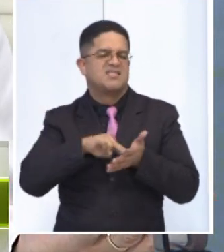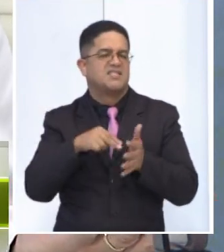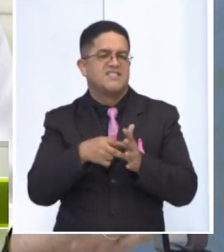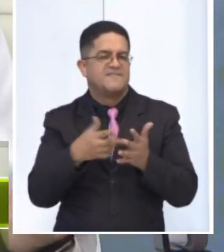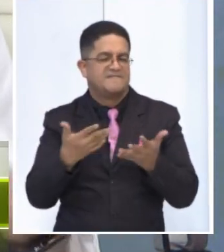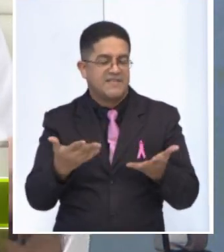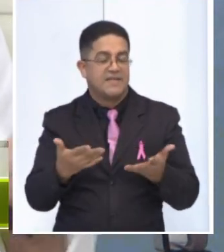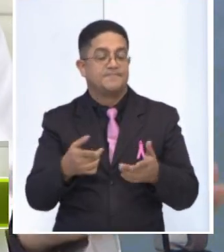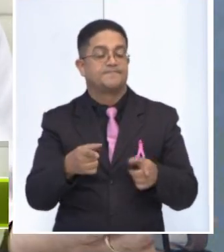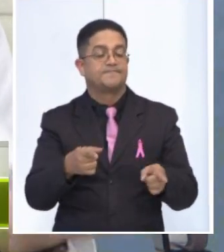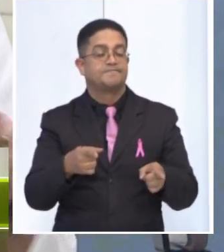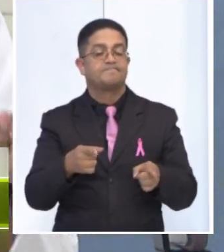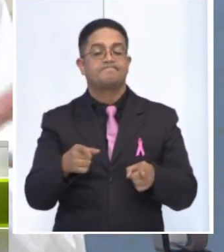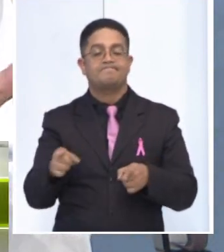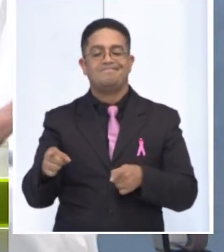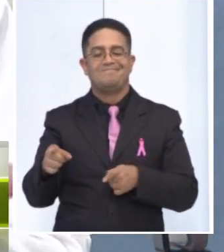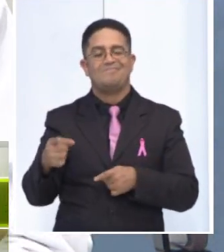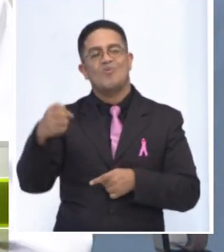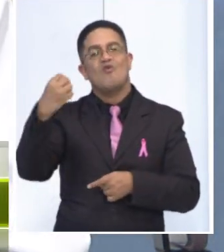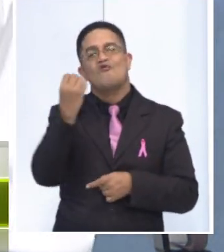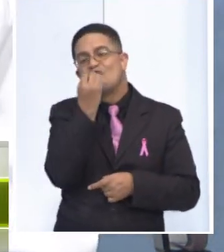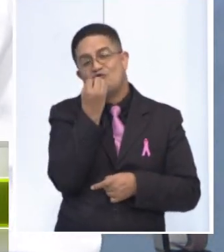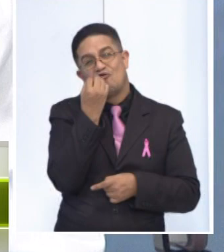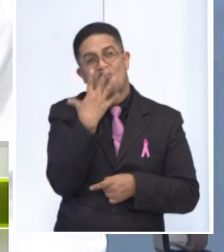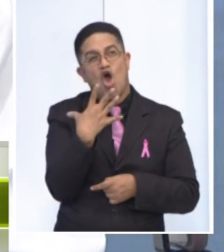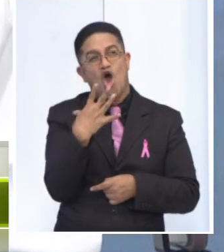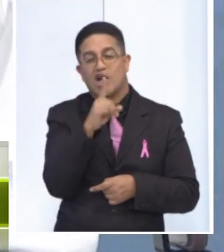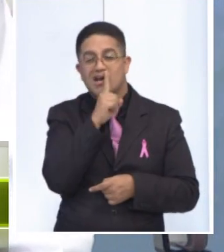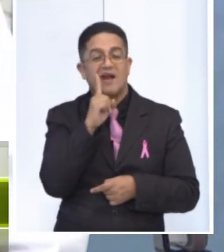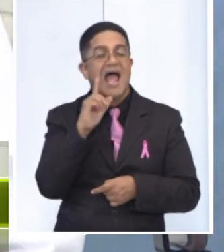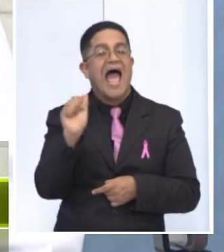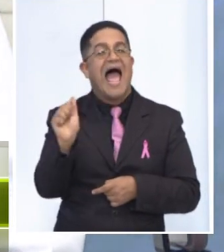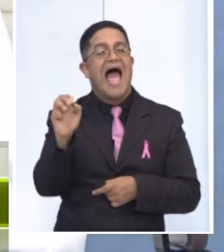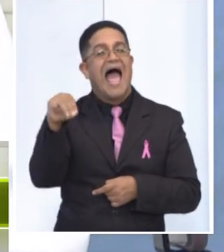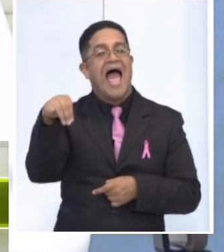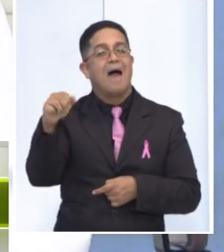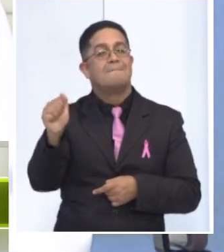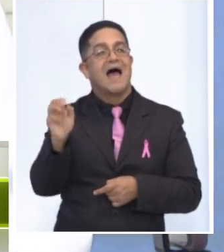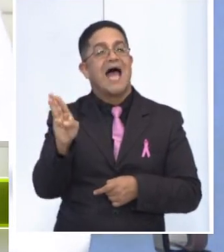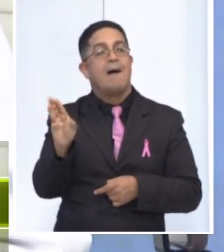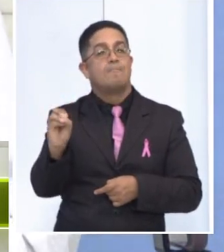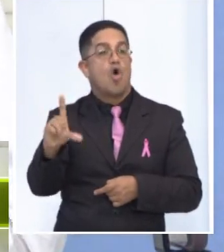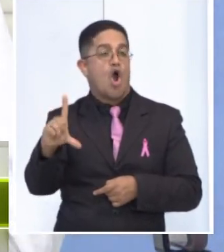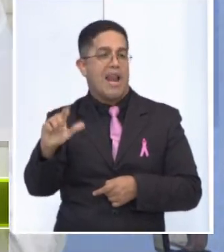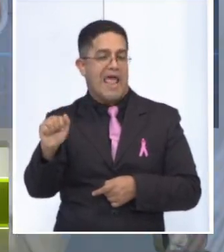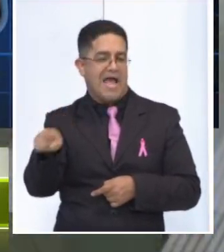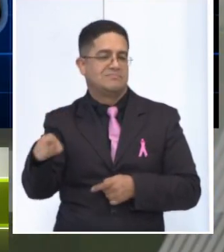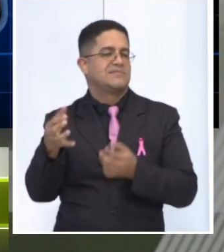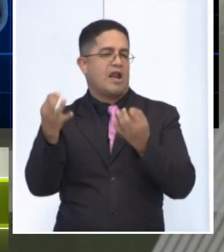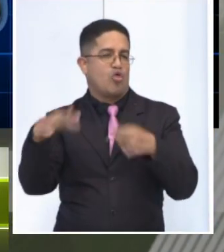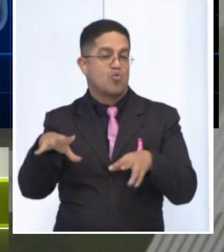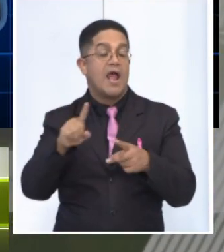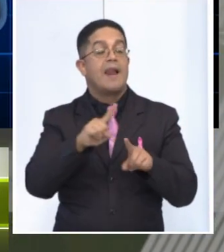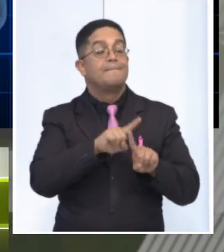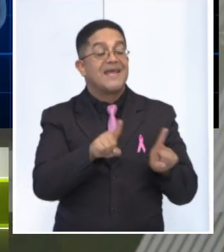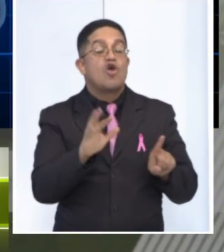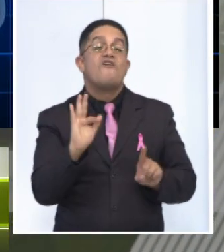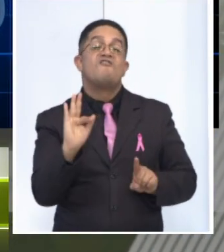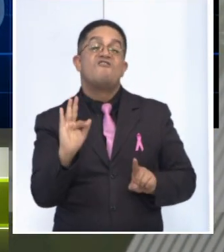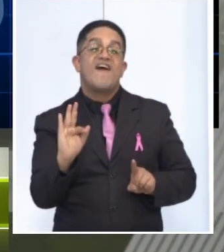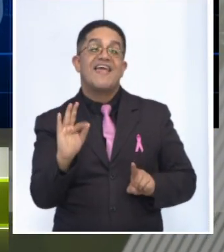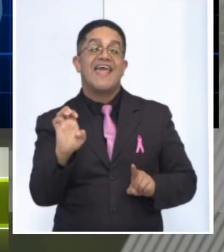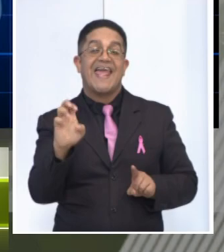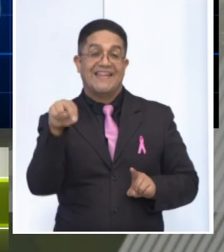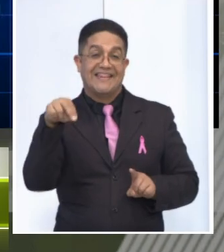extrae de la amapola, una planta. En cambio, el fentanilo es sintético, se diseña en un laboratorio, ¿de acuerdo?